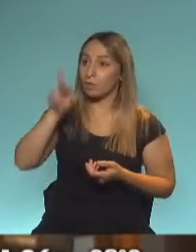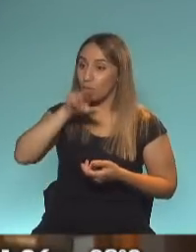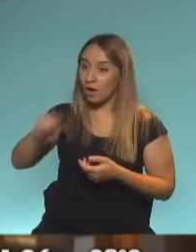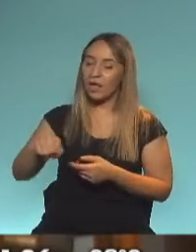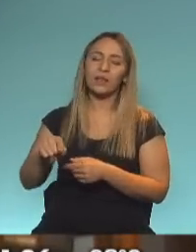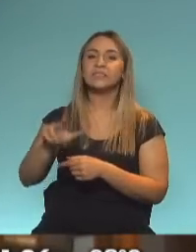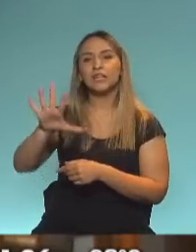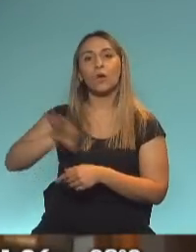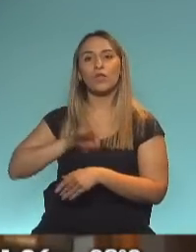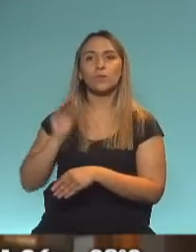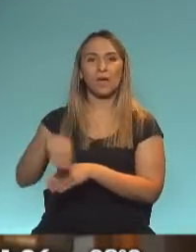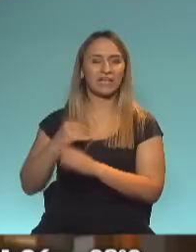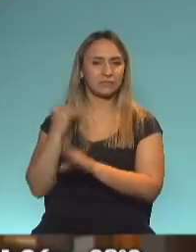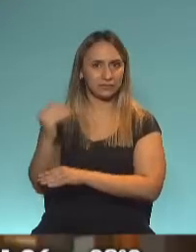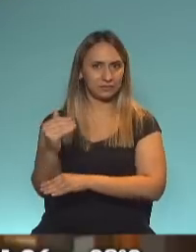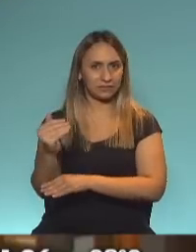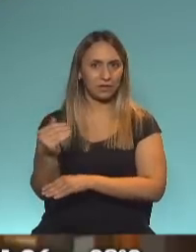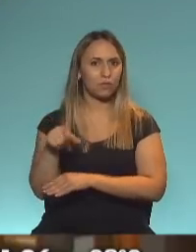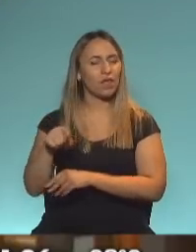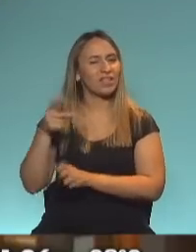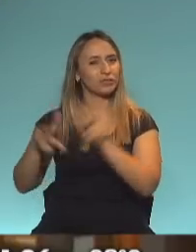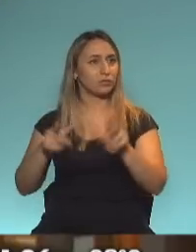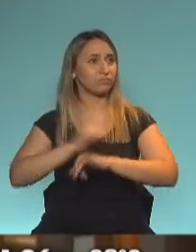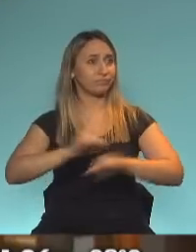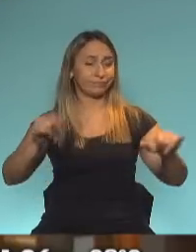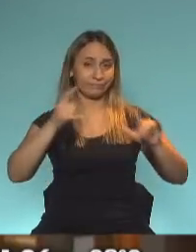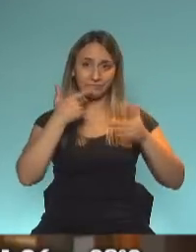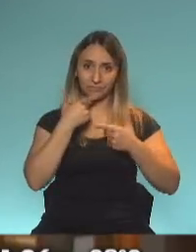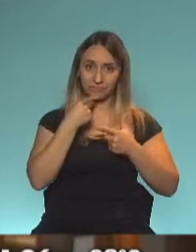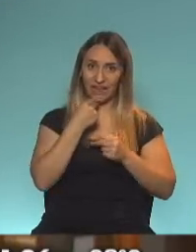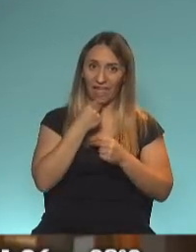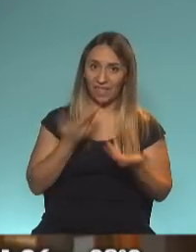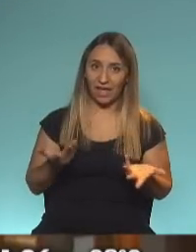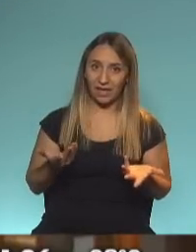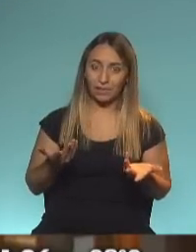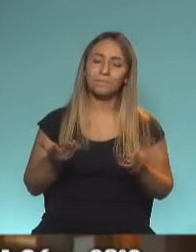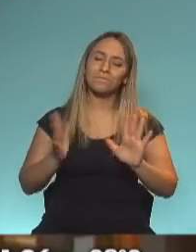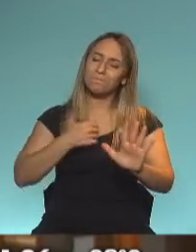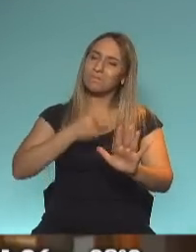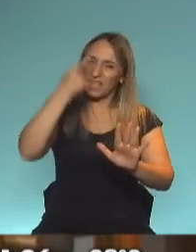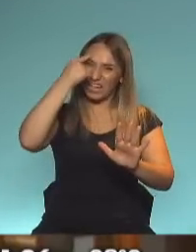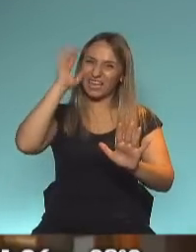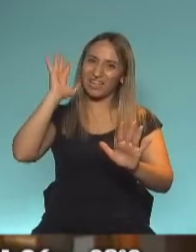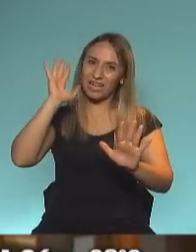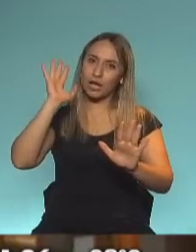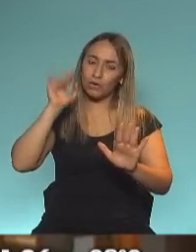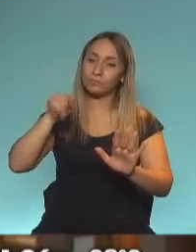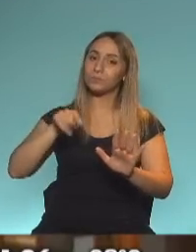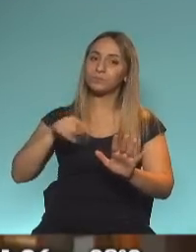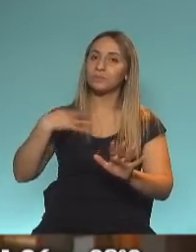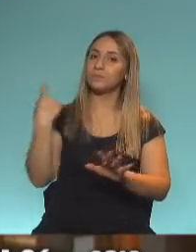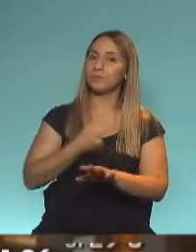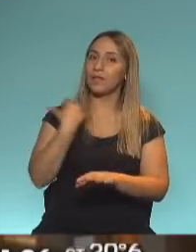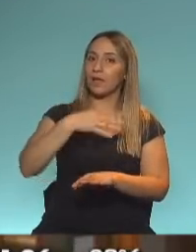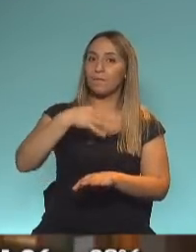5 años. Sin embargo, estas cosas no se hablan. Yo creo que esto es parte de lo que hay que